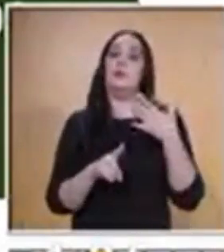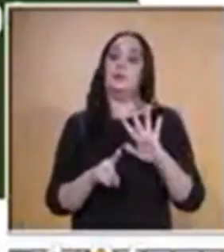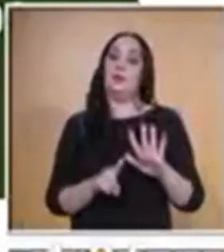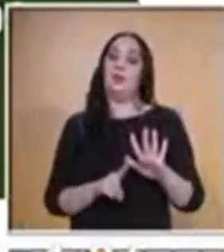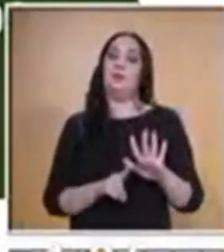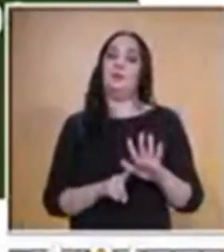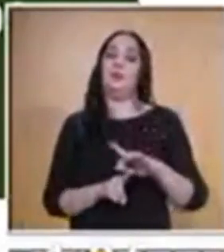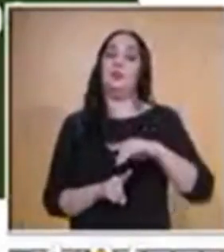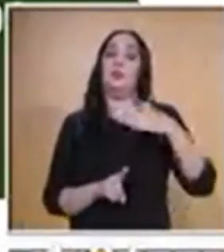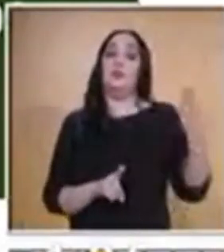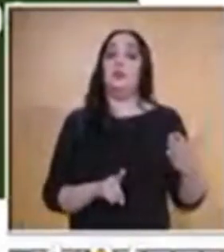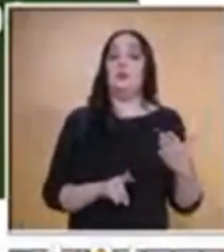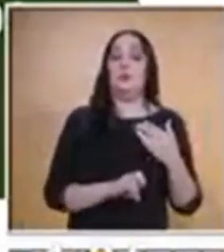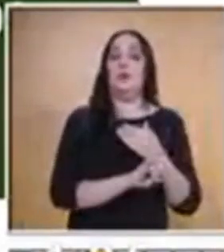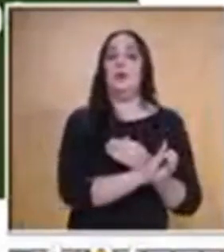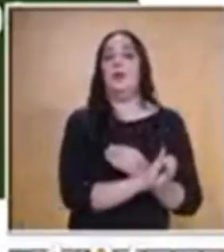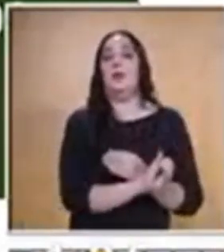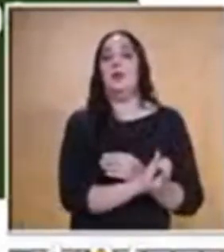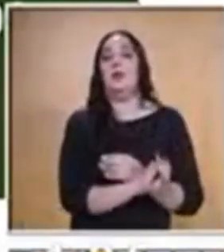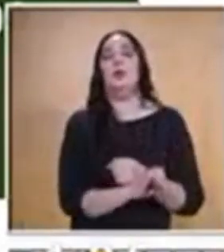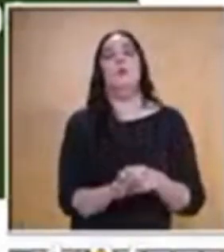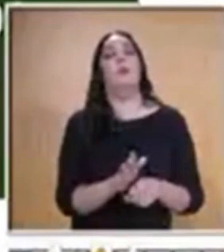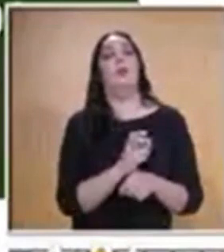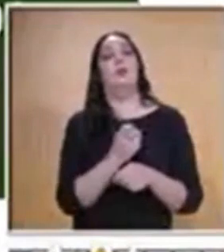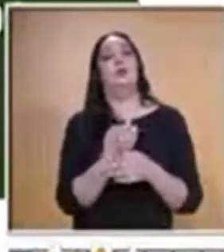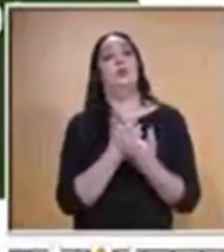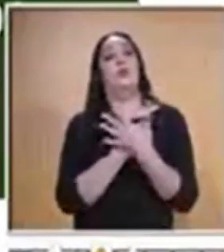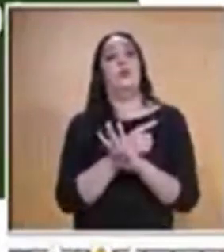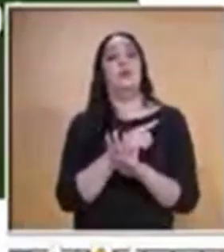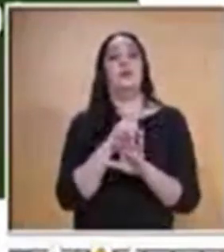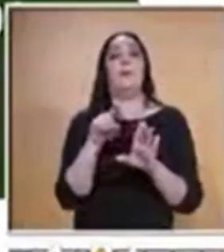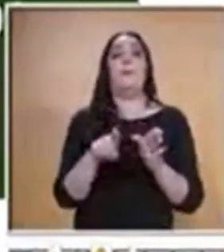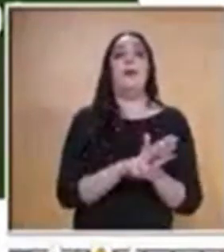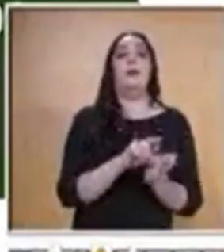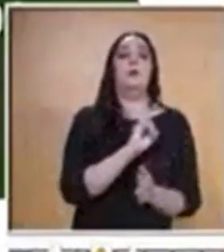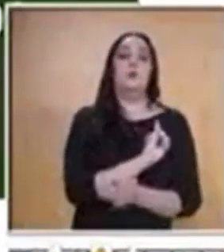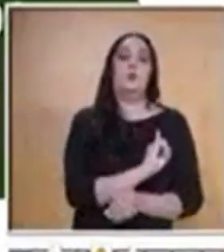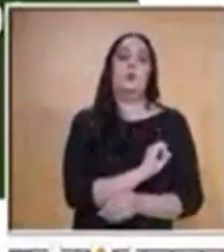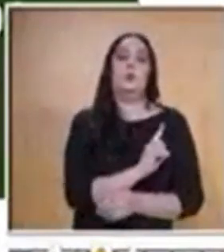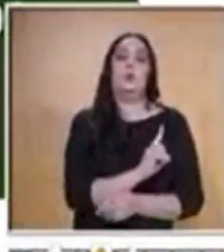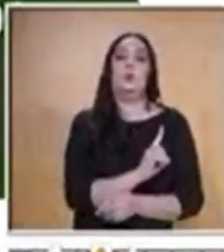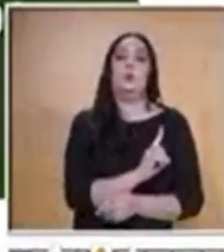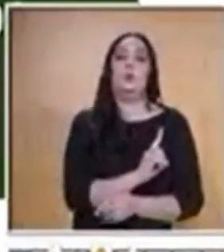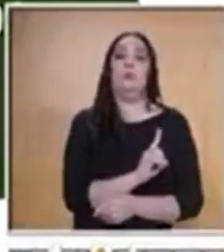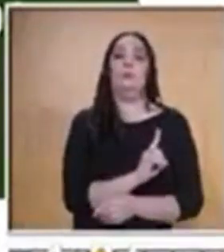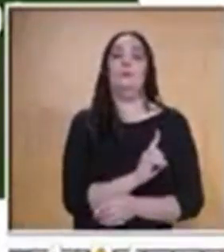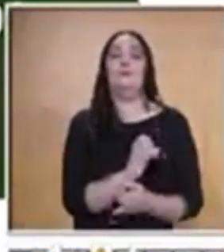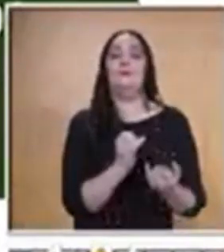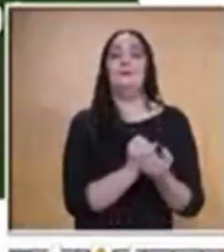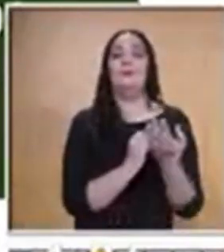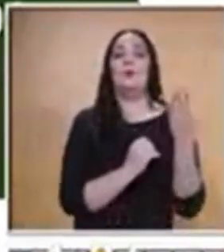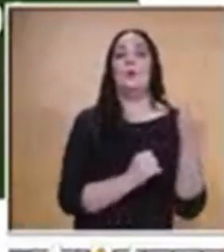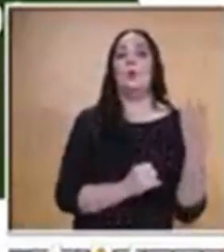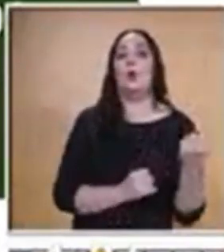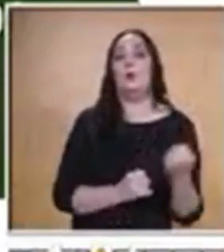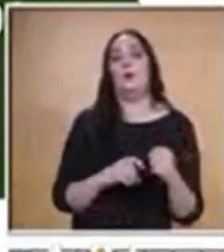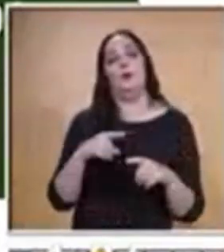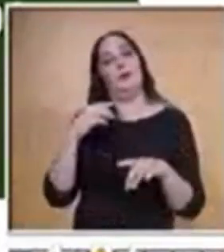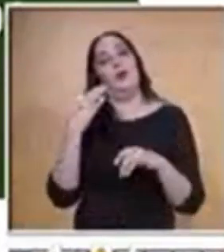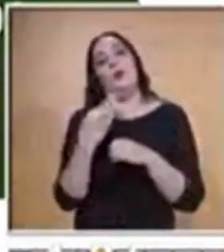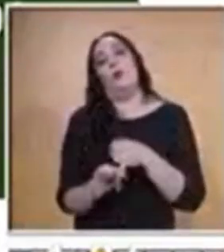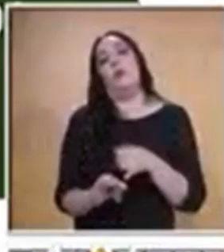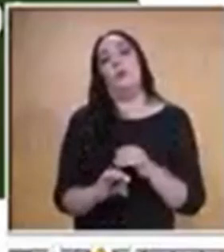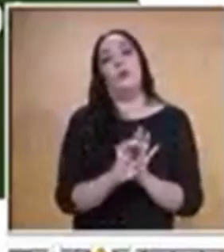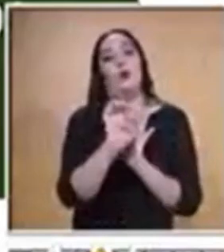se encuentra la Y, por lo tanto es 10 menos 1 igual a 9. Y el último de los casos